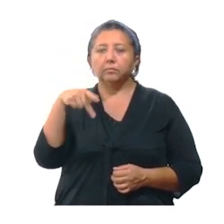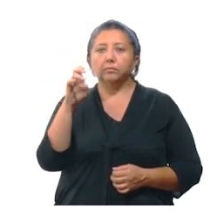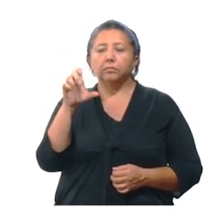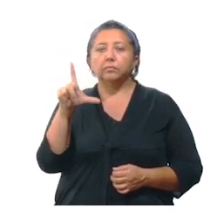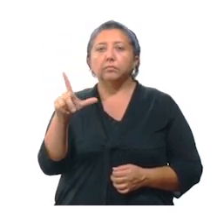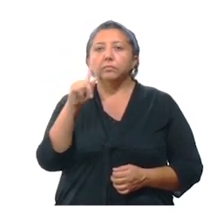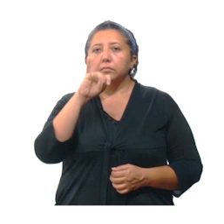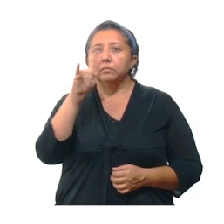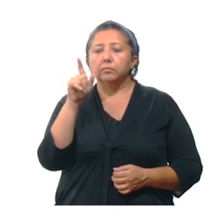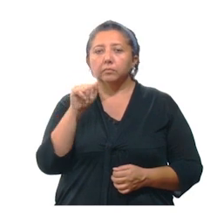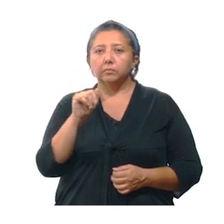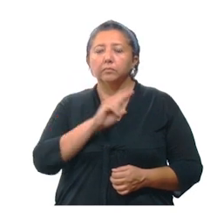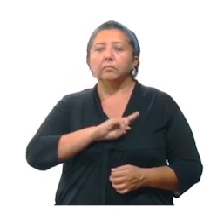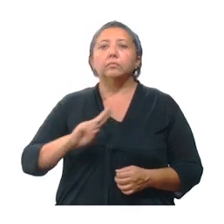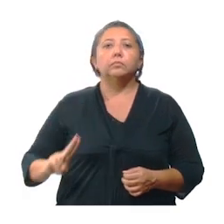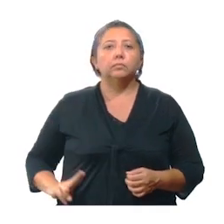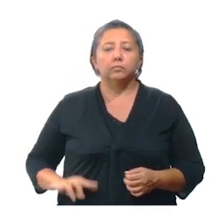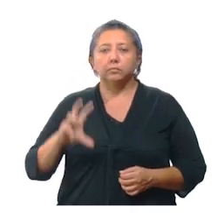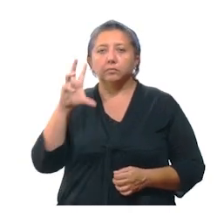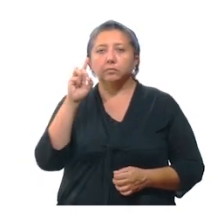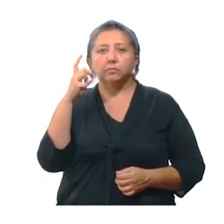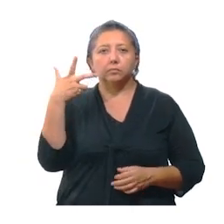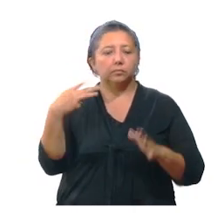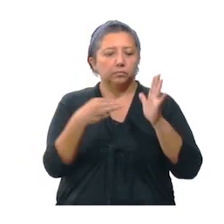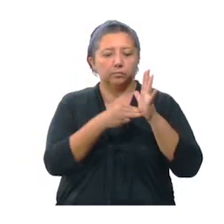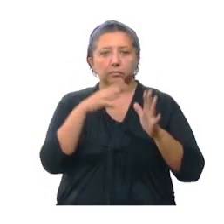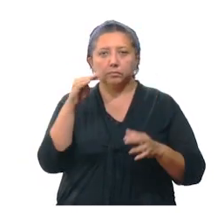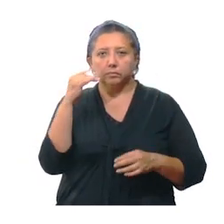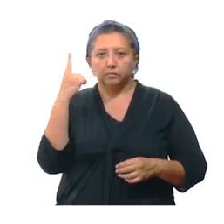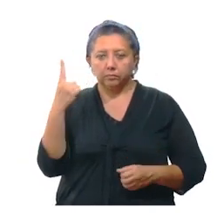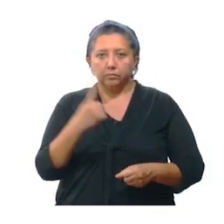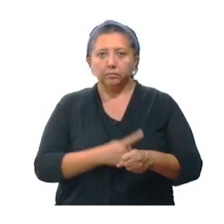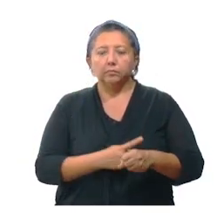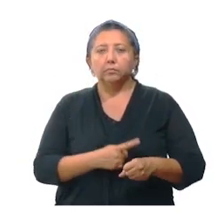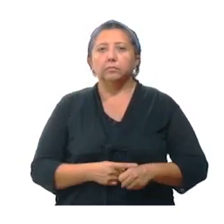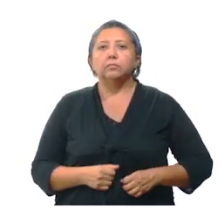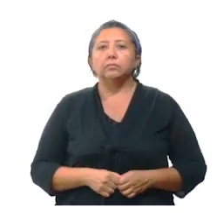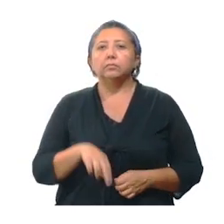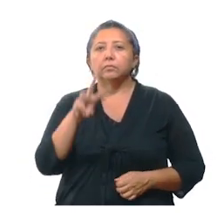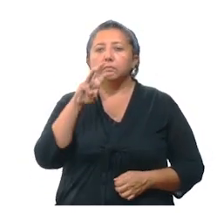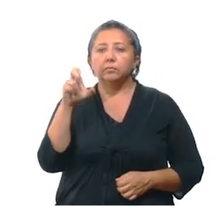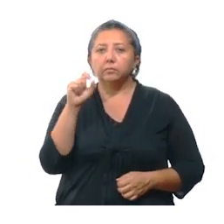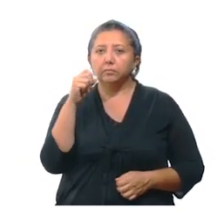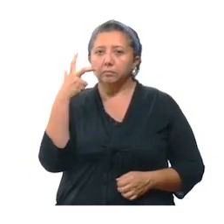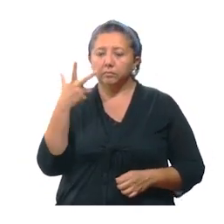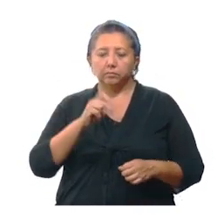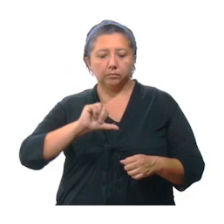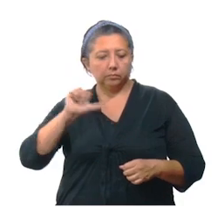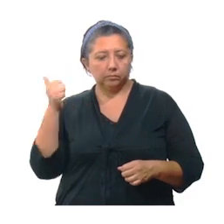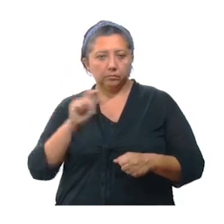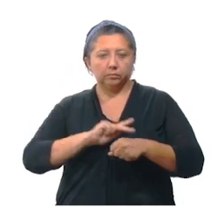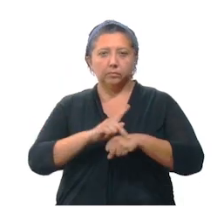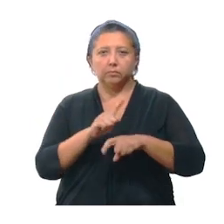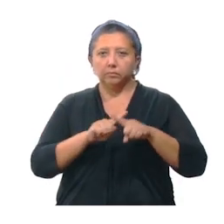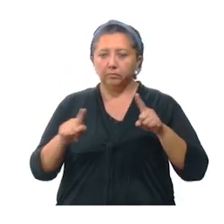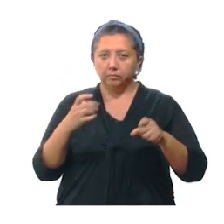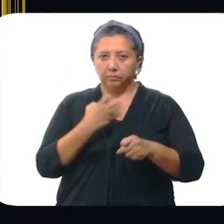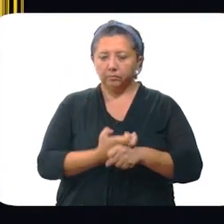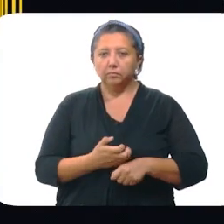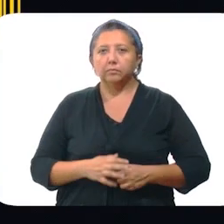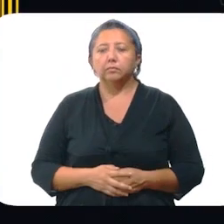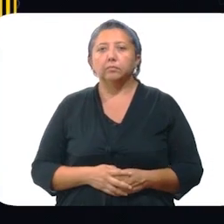Progreso, Tizimín y UMAM. De los 38.091 casos positivos, 328 son de otro país u otro